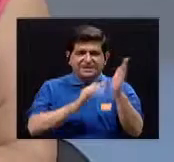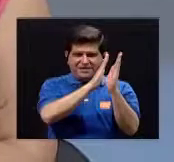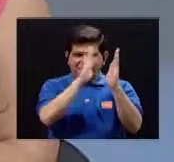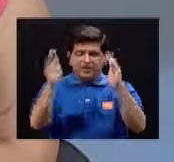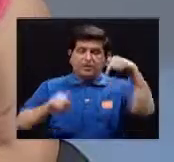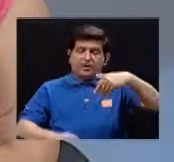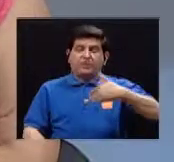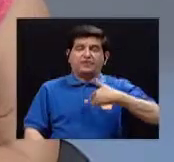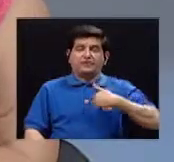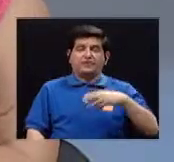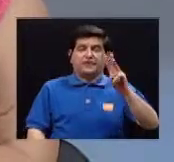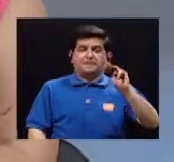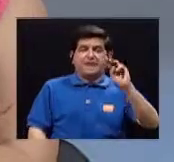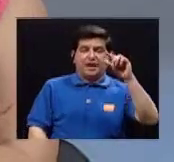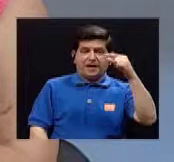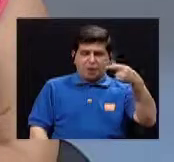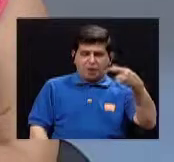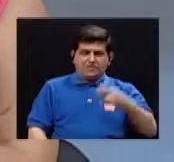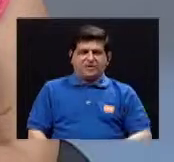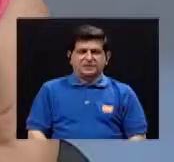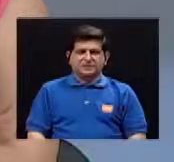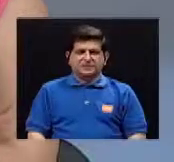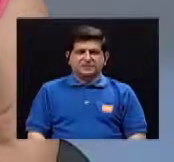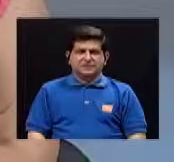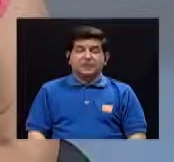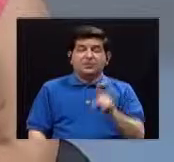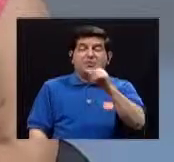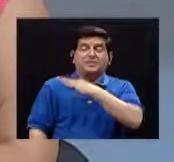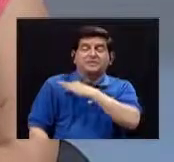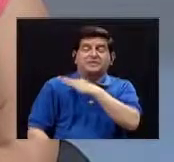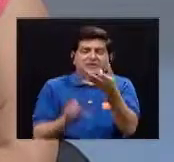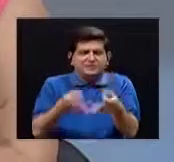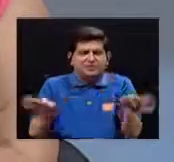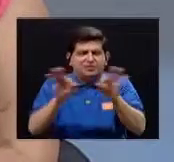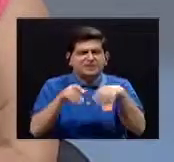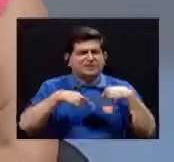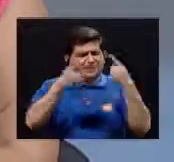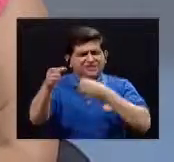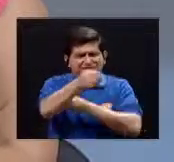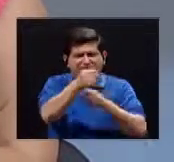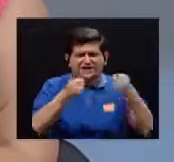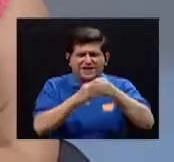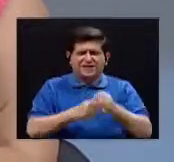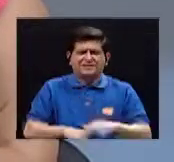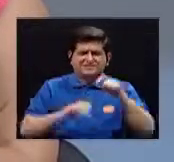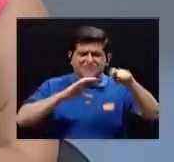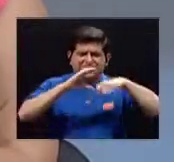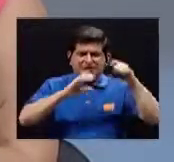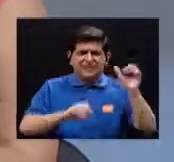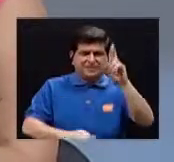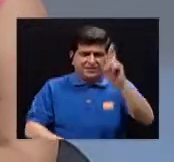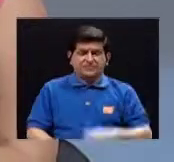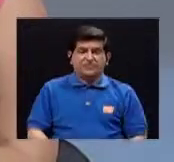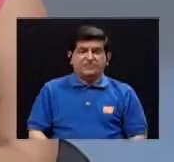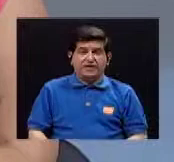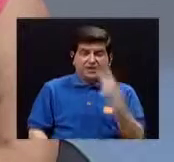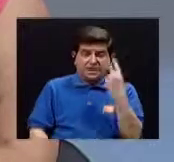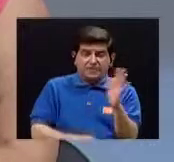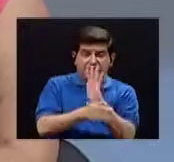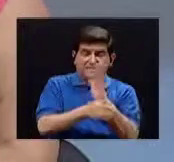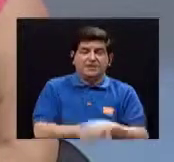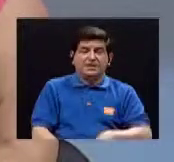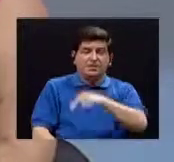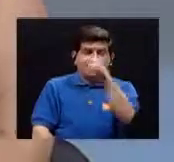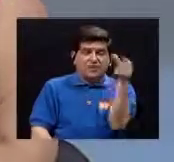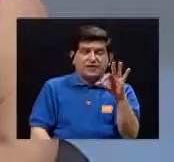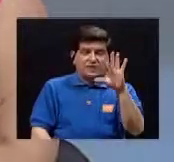continuamos de lunes de cinemateca hoy tenemos a miguel gómez para hacerle una cordial invitación y es que vaya a las salas de cine costero licencia a ver italia 90 la